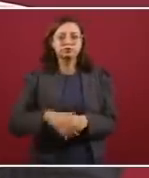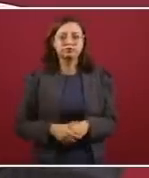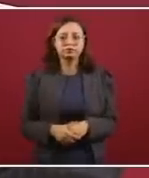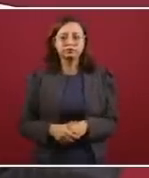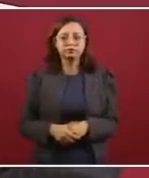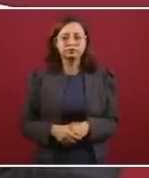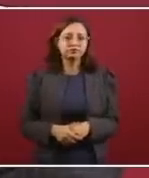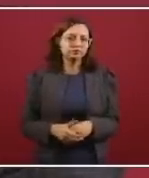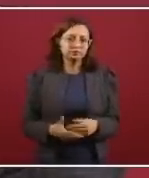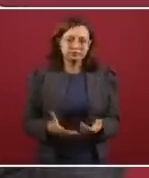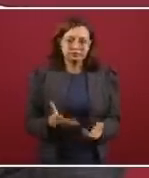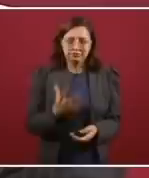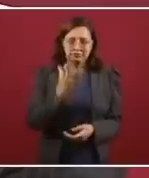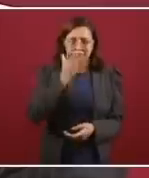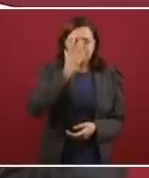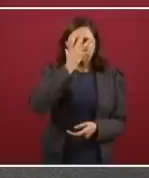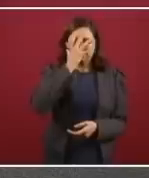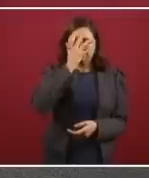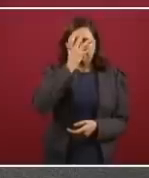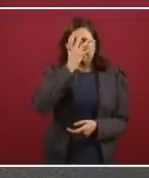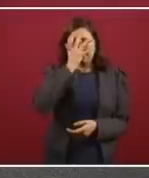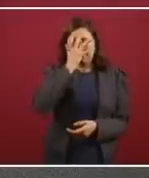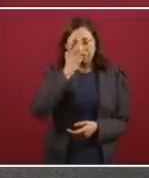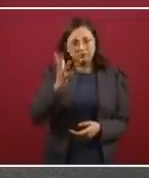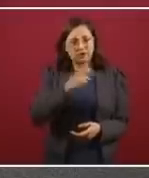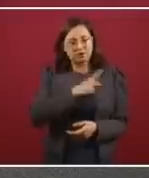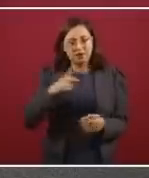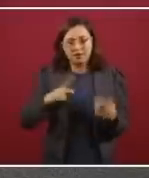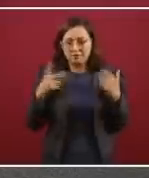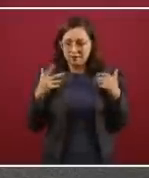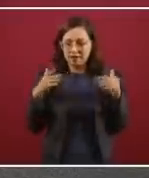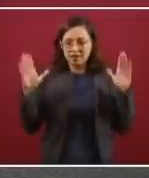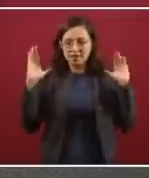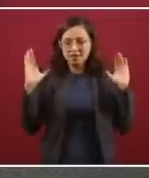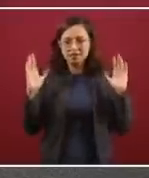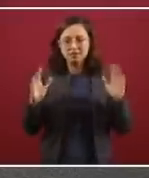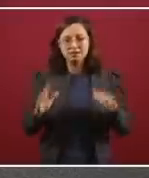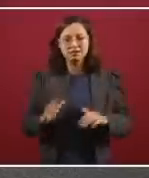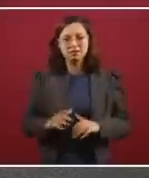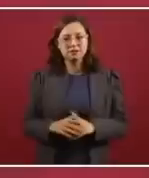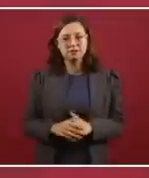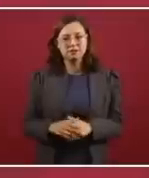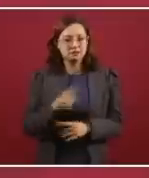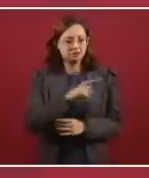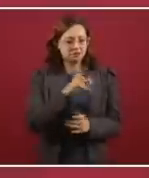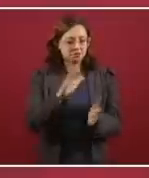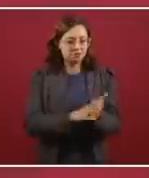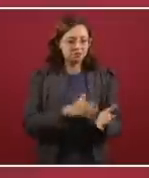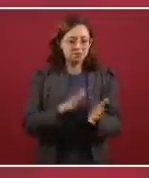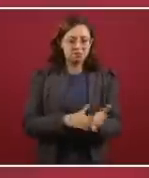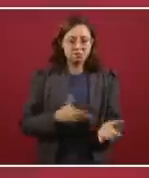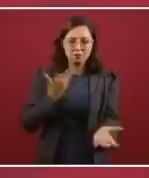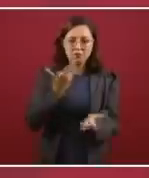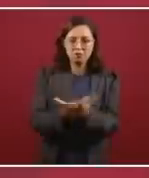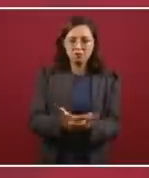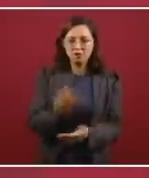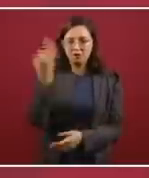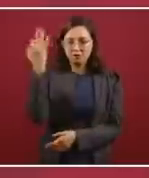debería dar vergüenza, que utiliza documentos falsos